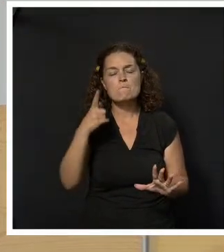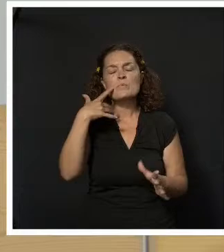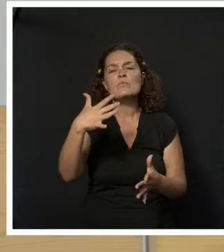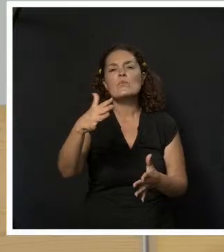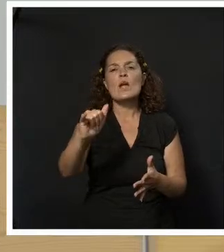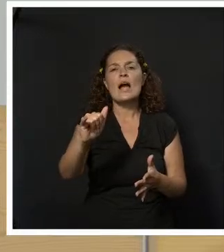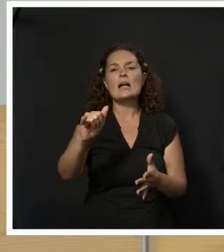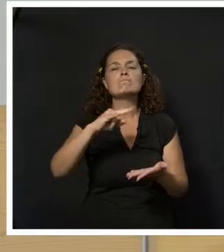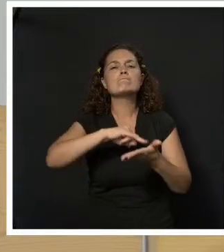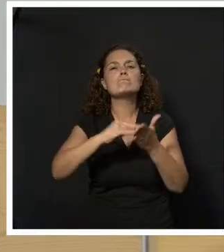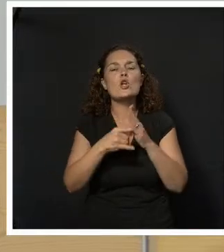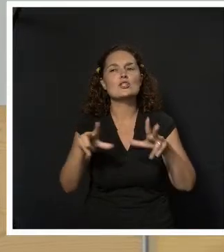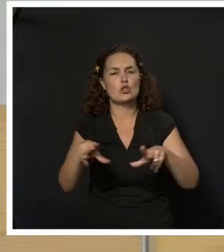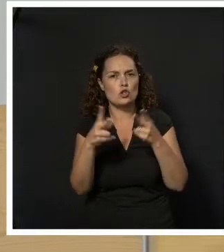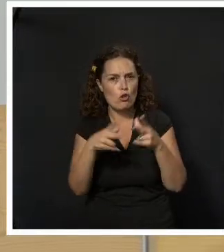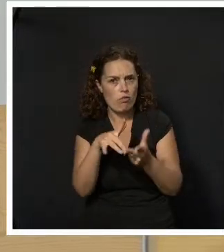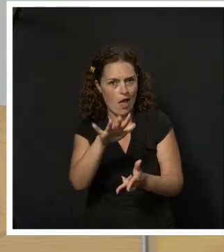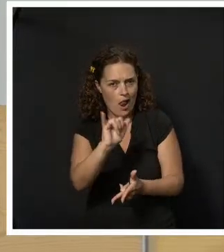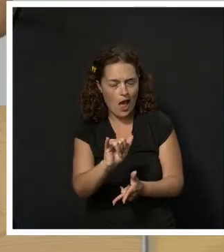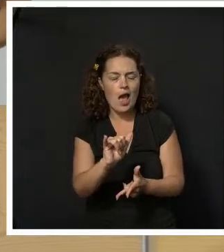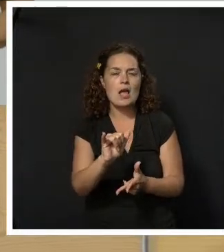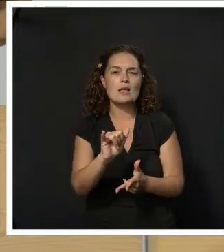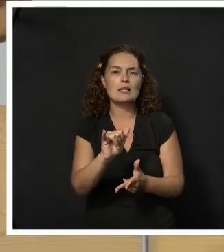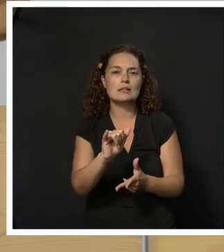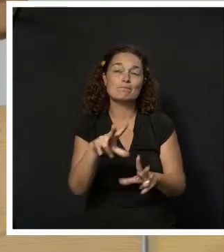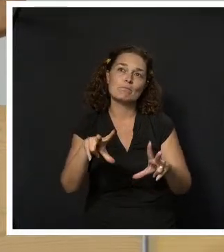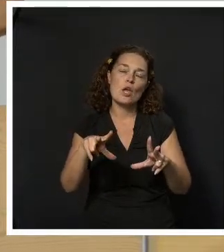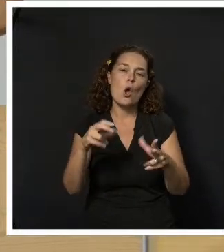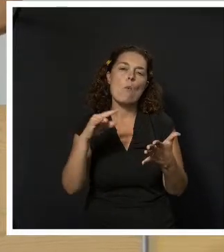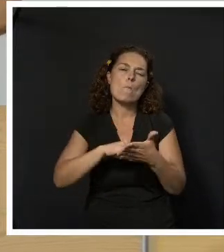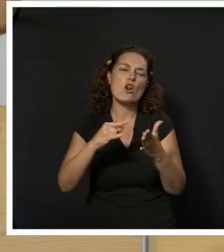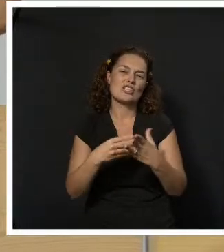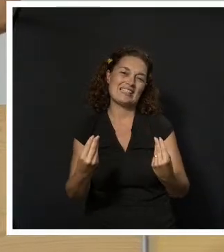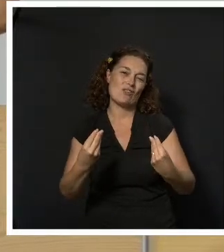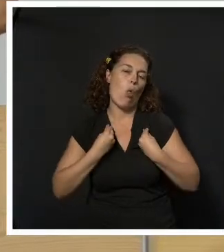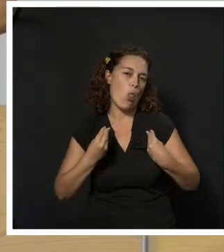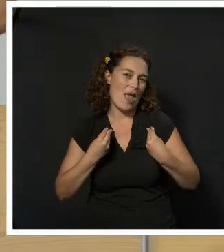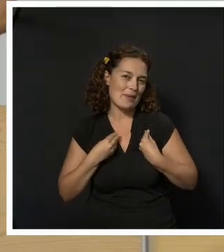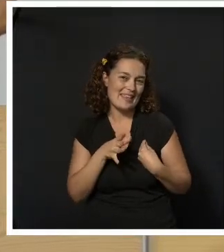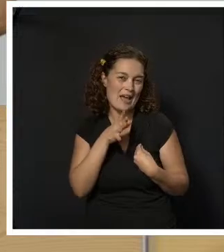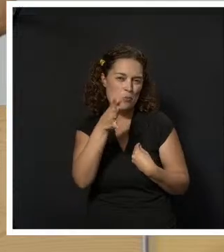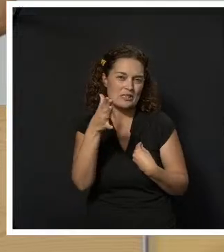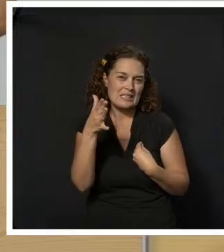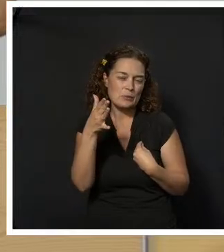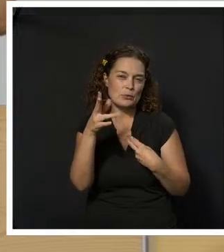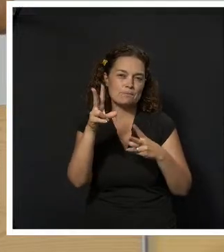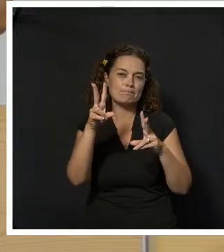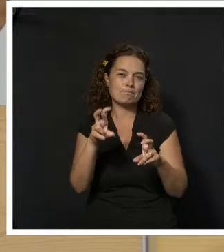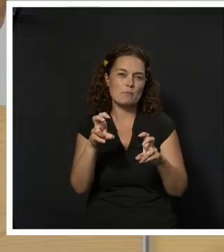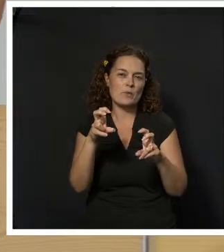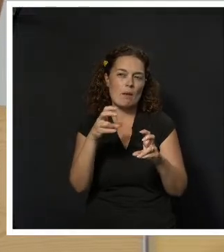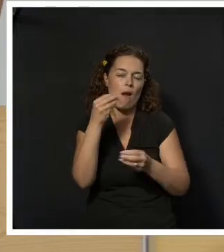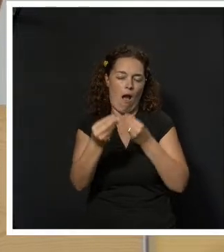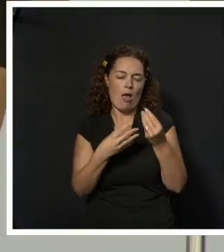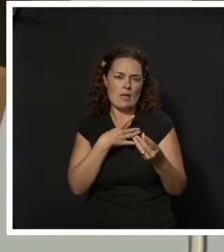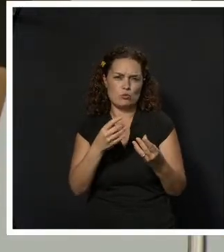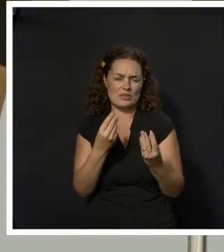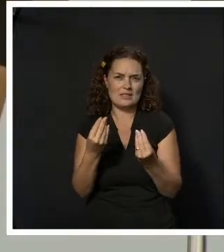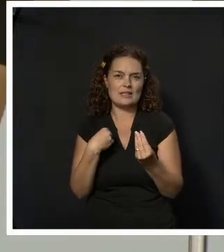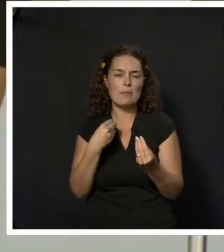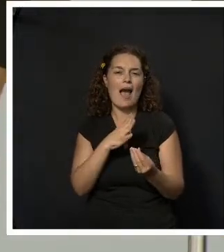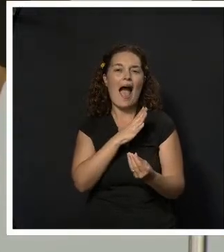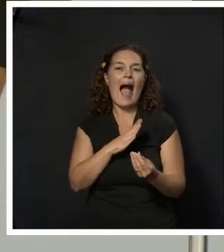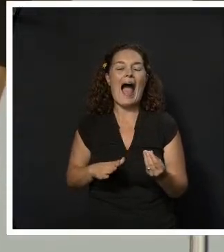un proyecto social un proyecto de vida porque porque tengo muchas cosas en las que se pueden hacer que